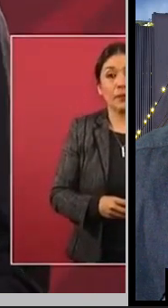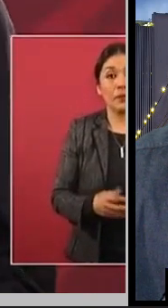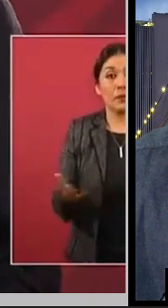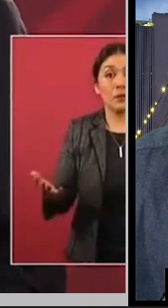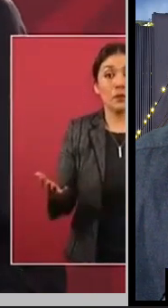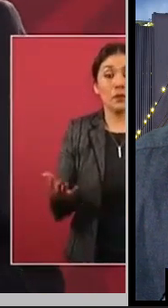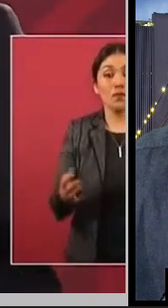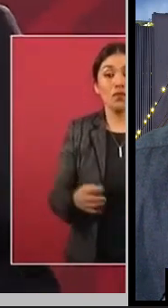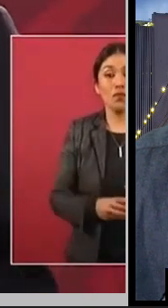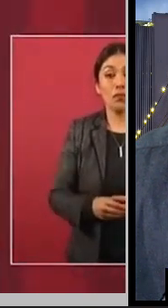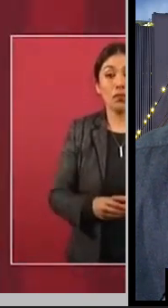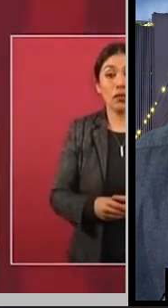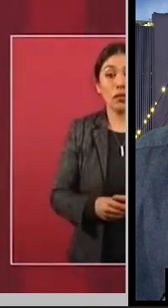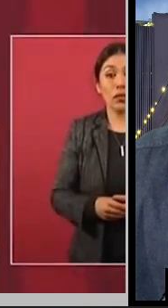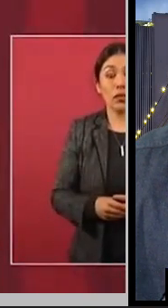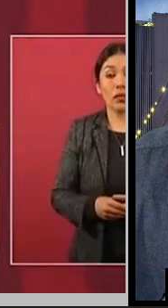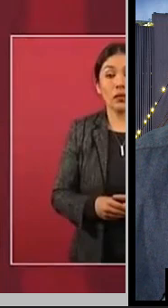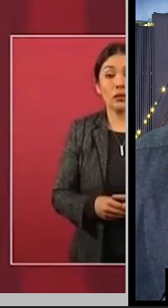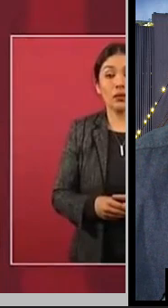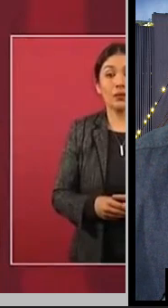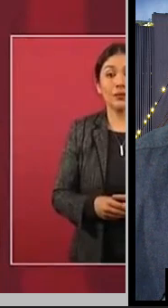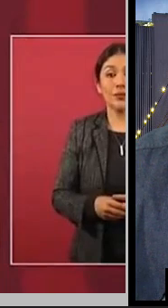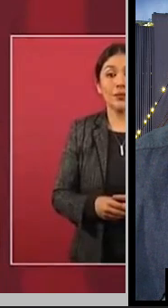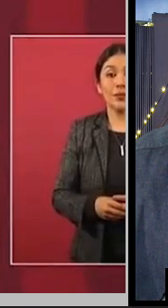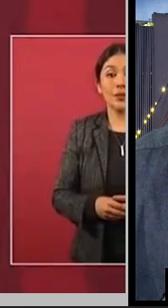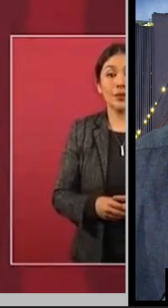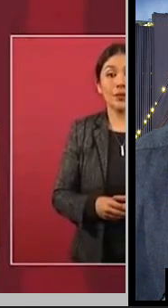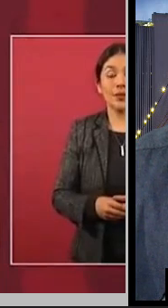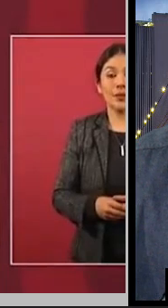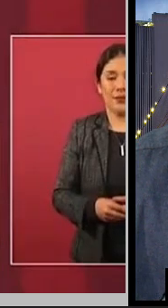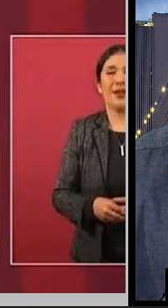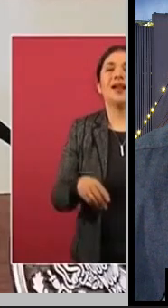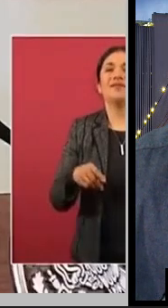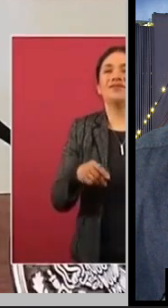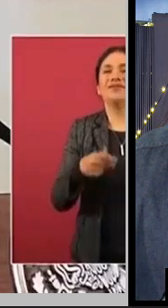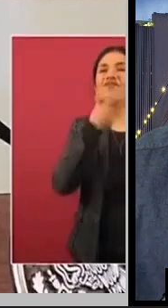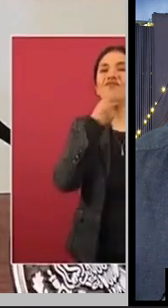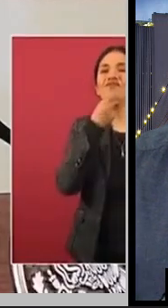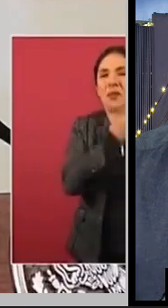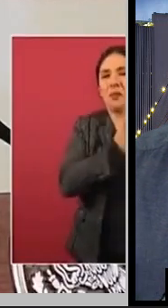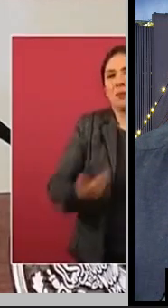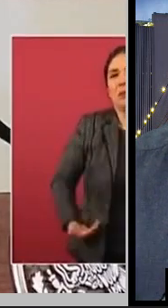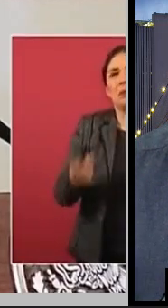Las acusaciones que nos está haciendo el presidente del PRI